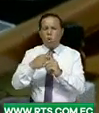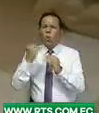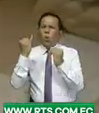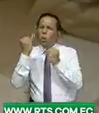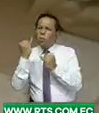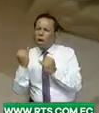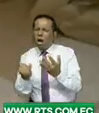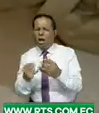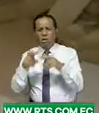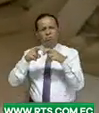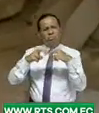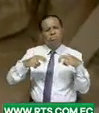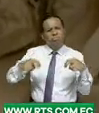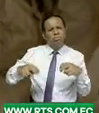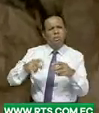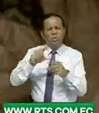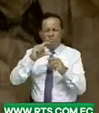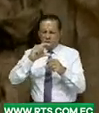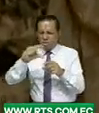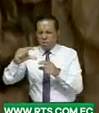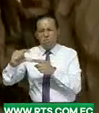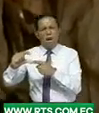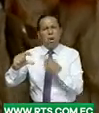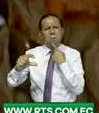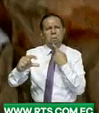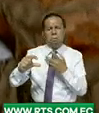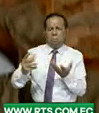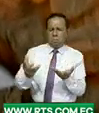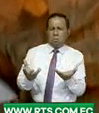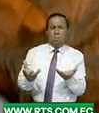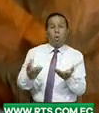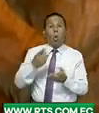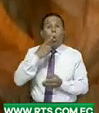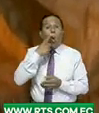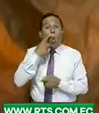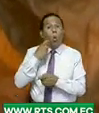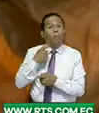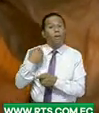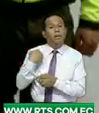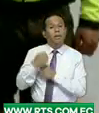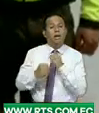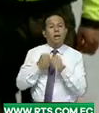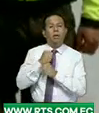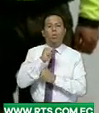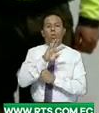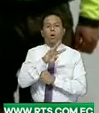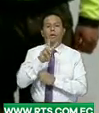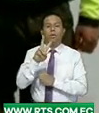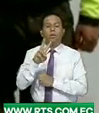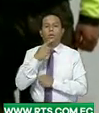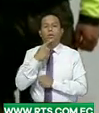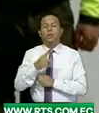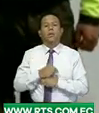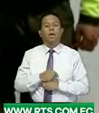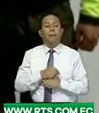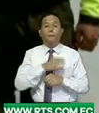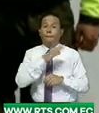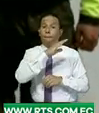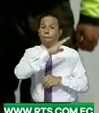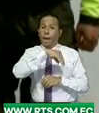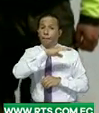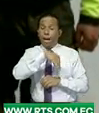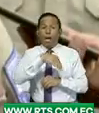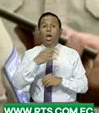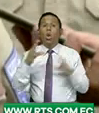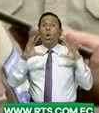donde supuestamente realizaba las terapias, el hombre de 42 años de edad habría convocado al adolescente en horas de la noche.